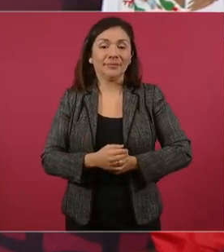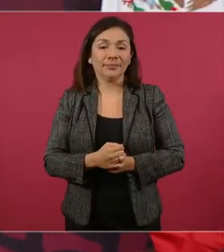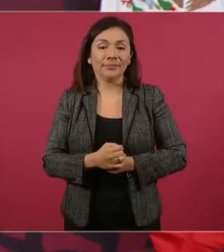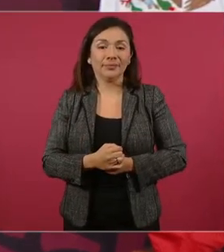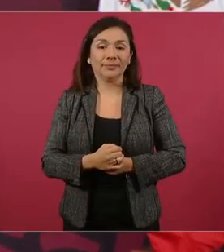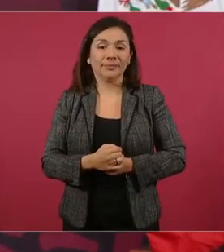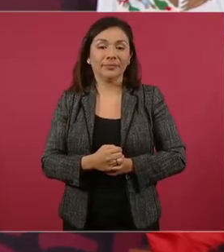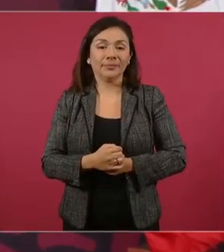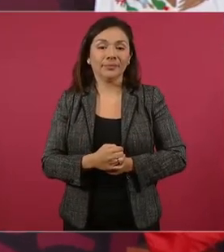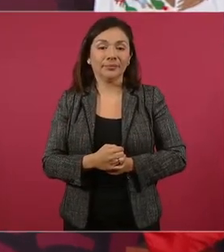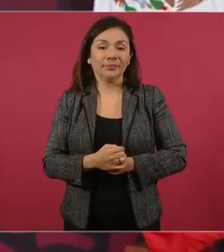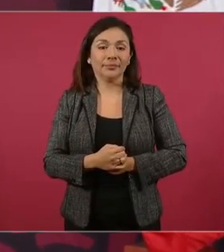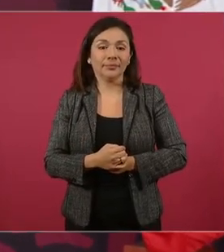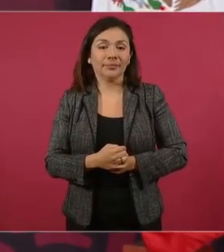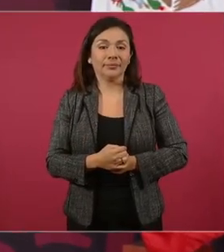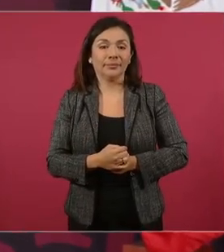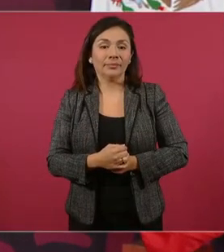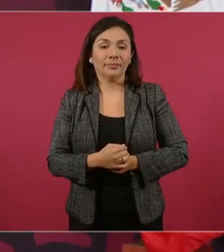La camiseta.